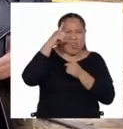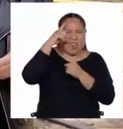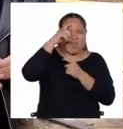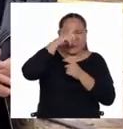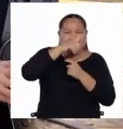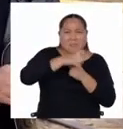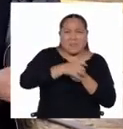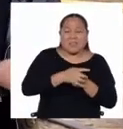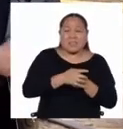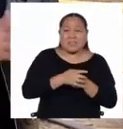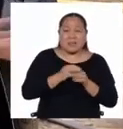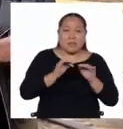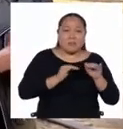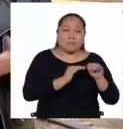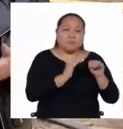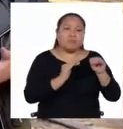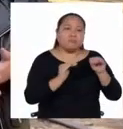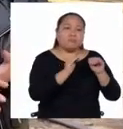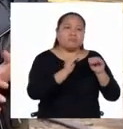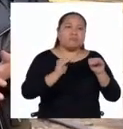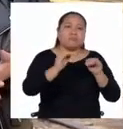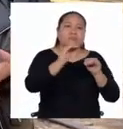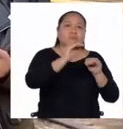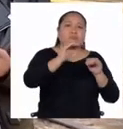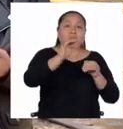recién en